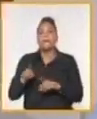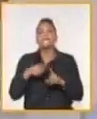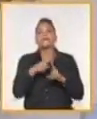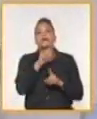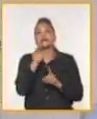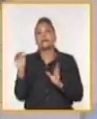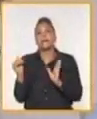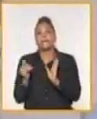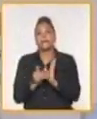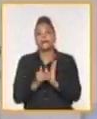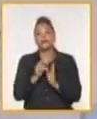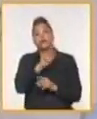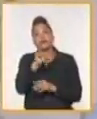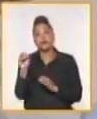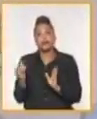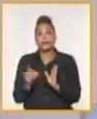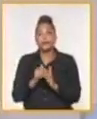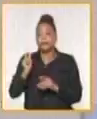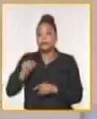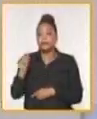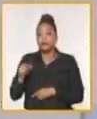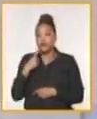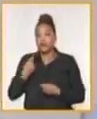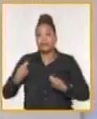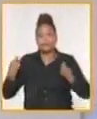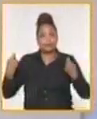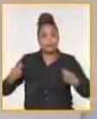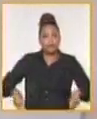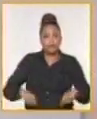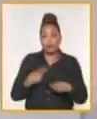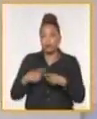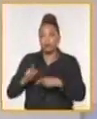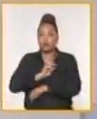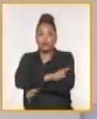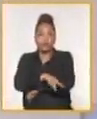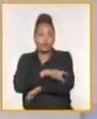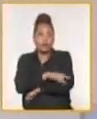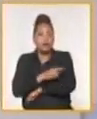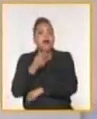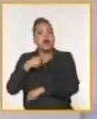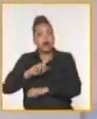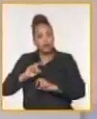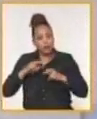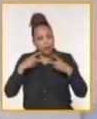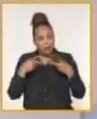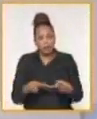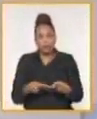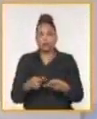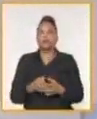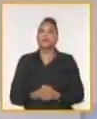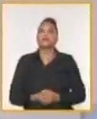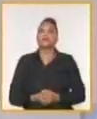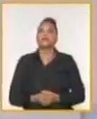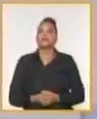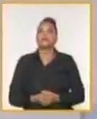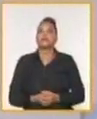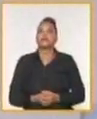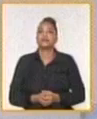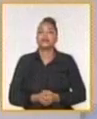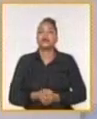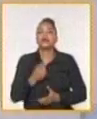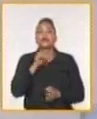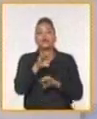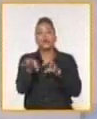o 200.000 personas, colonos, ahora también se han quedado, hay infinidad de